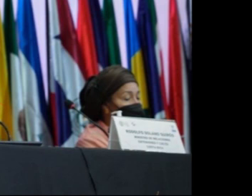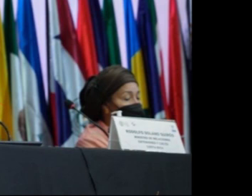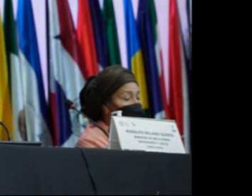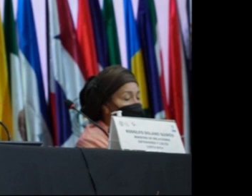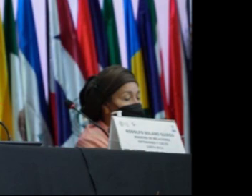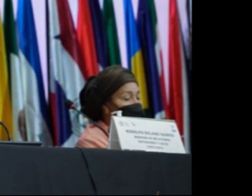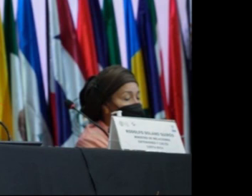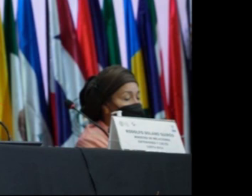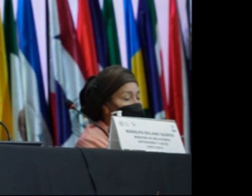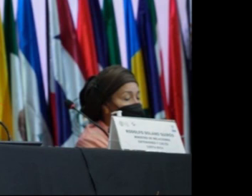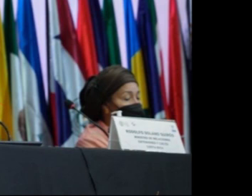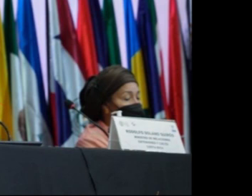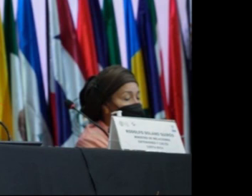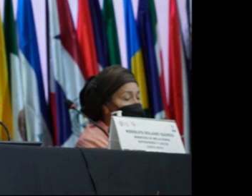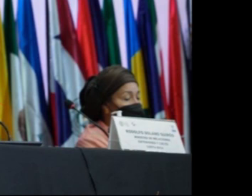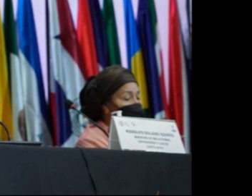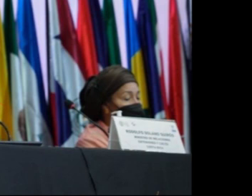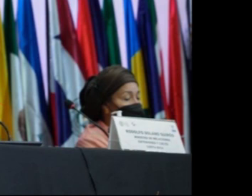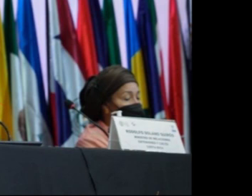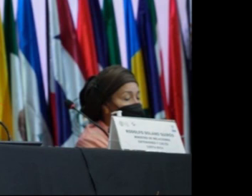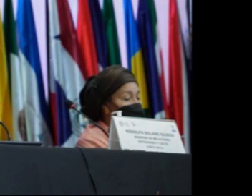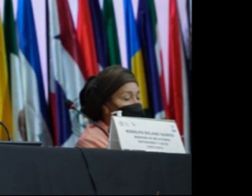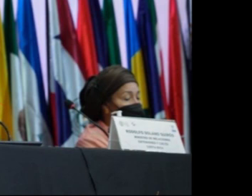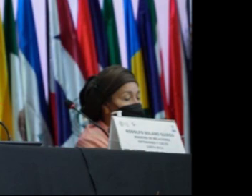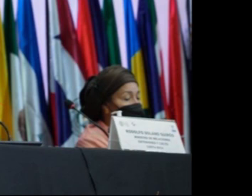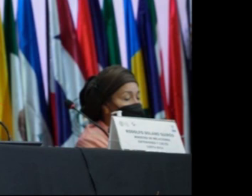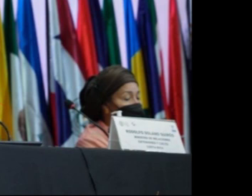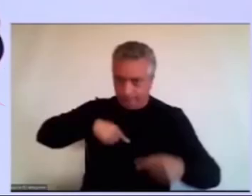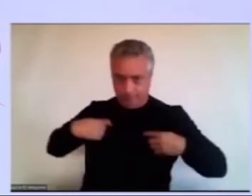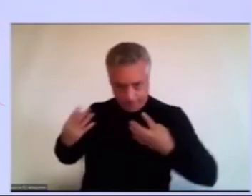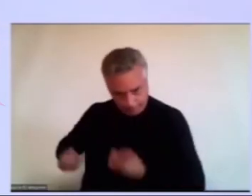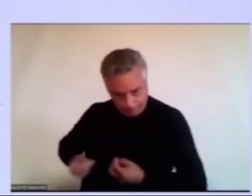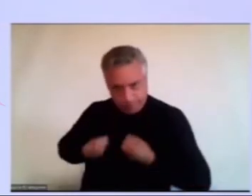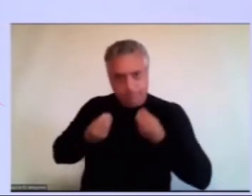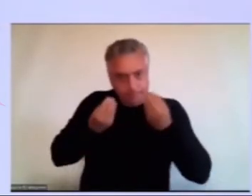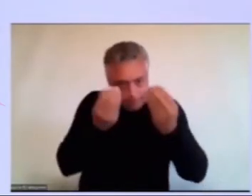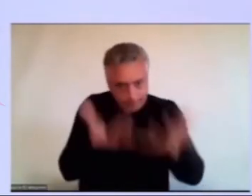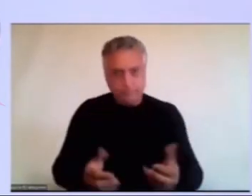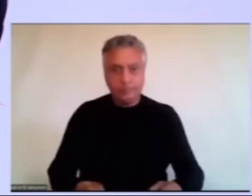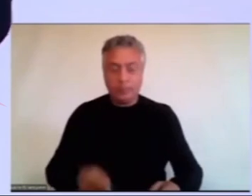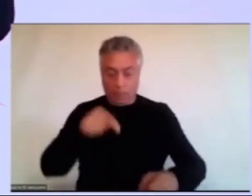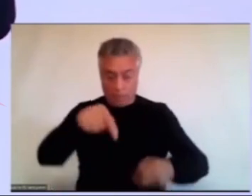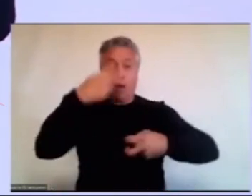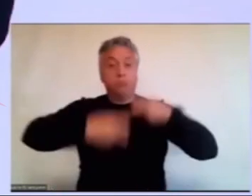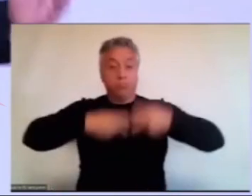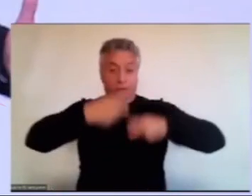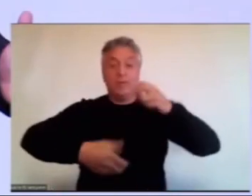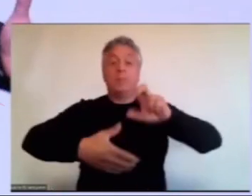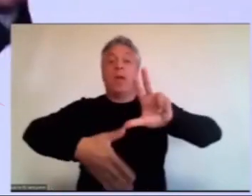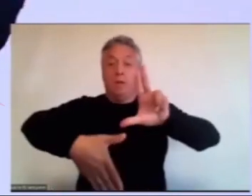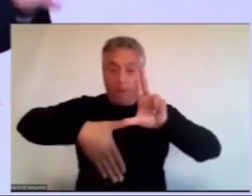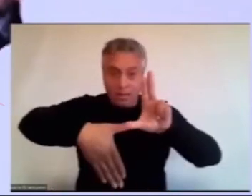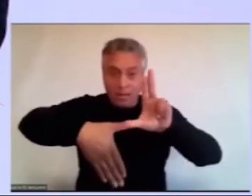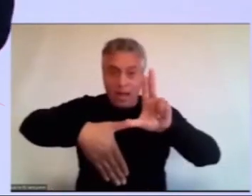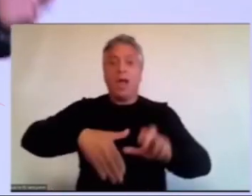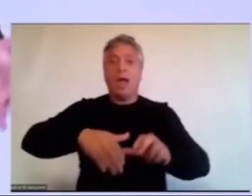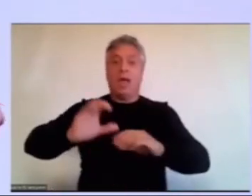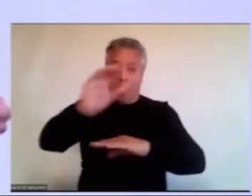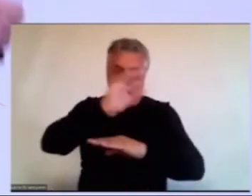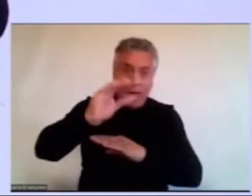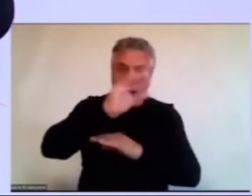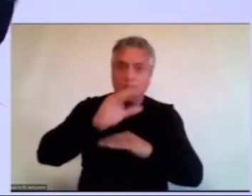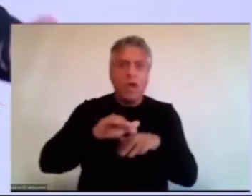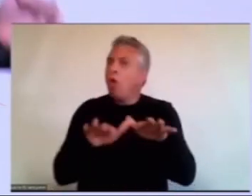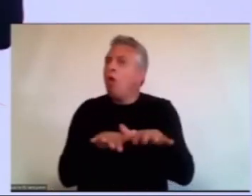retos del milenio uno de los principales problemas de la américa latina y el caribe está en el dilema y el debate constante